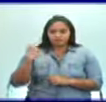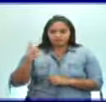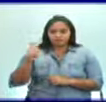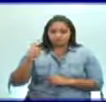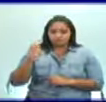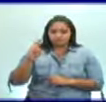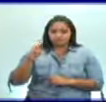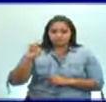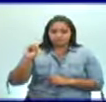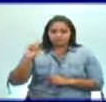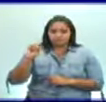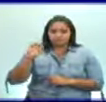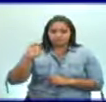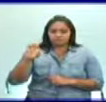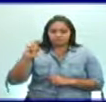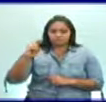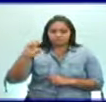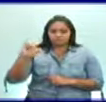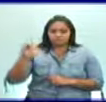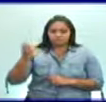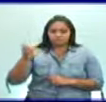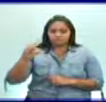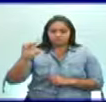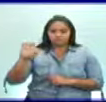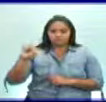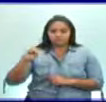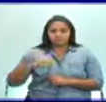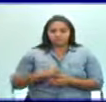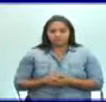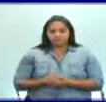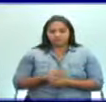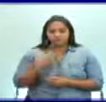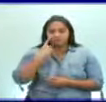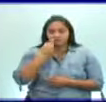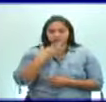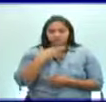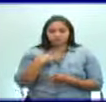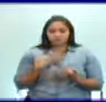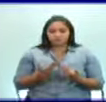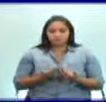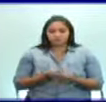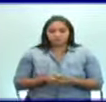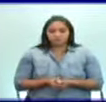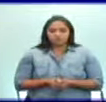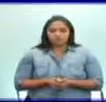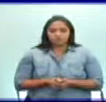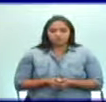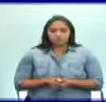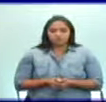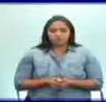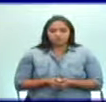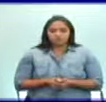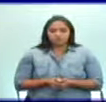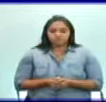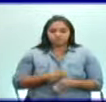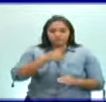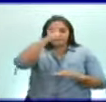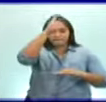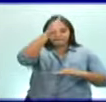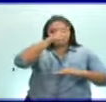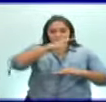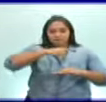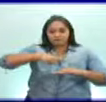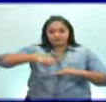mucha relación tienen estos dos contenidos, se ve cómo va de forma de izquierda a derecha, cómo decrece esta curva de la